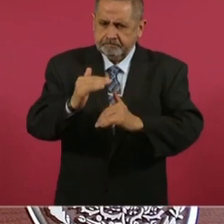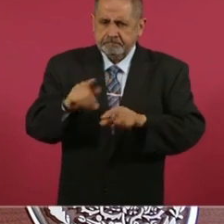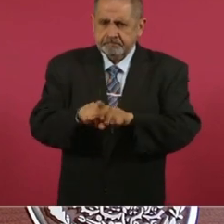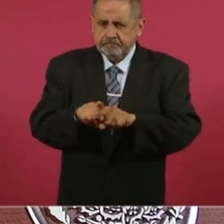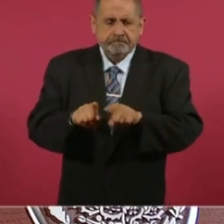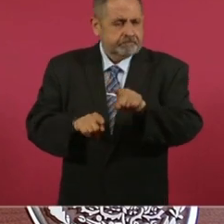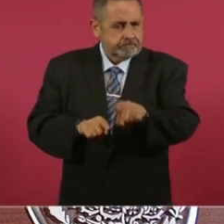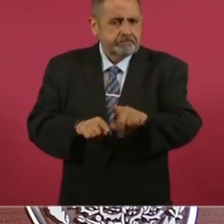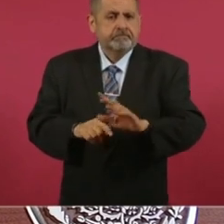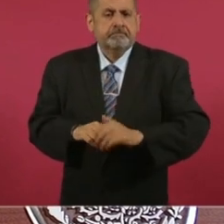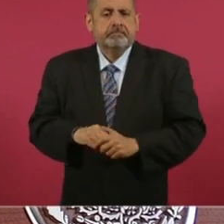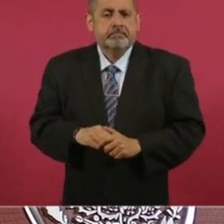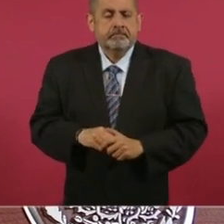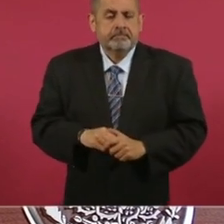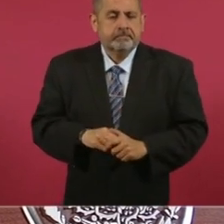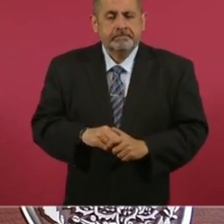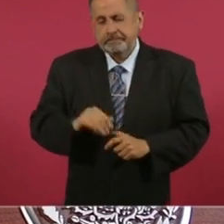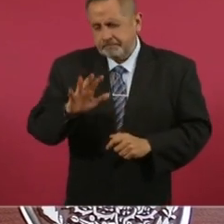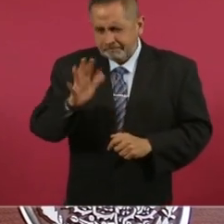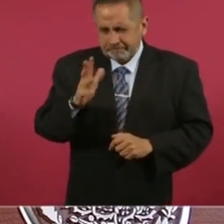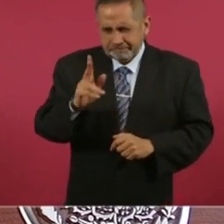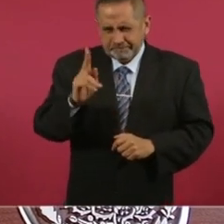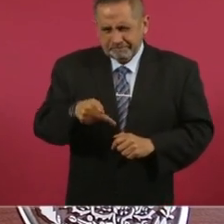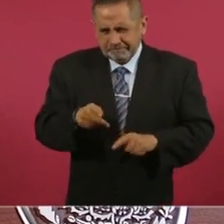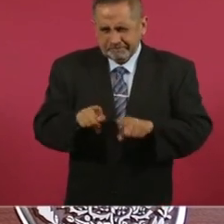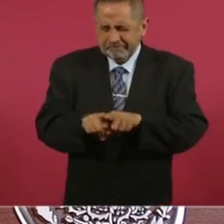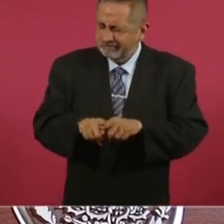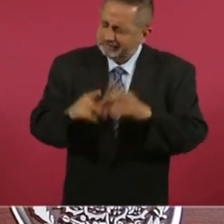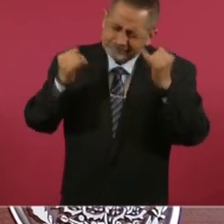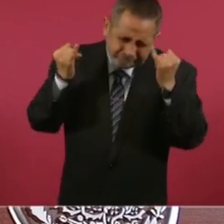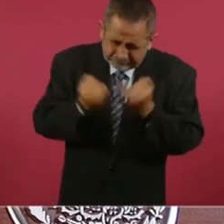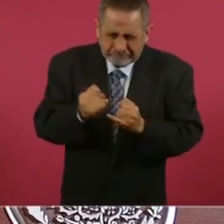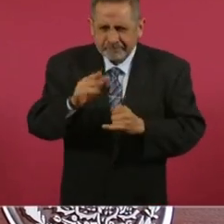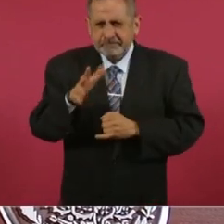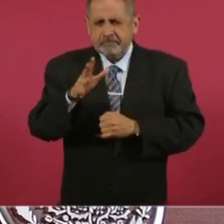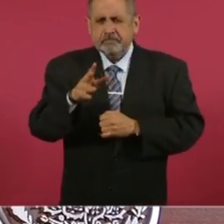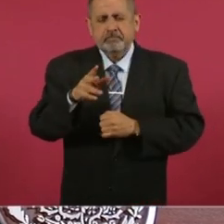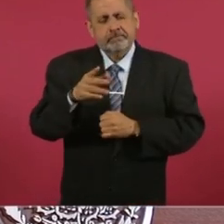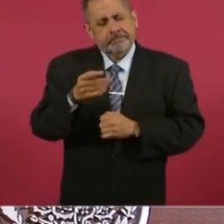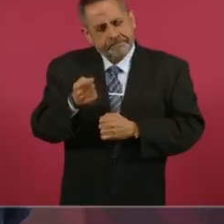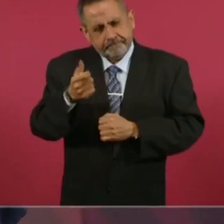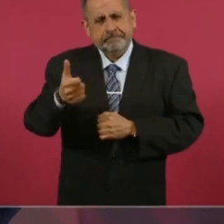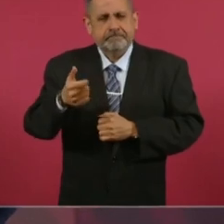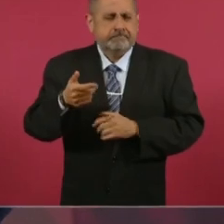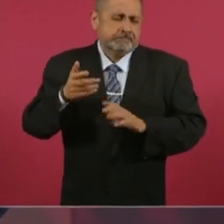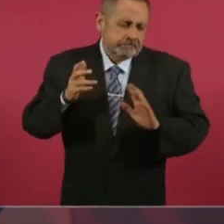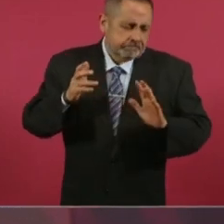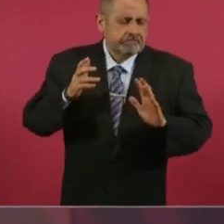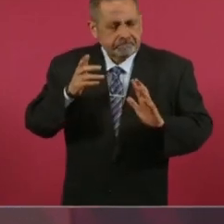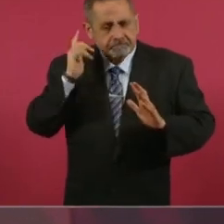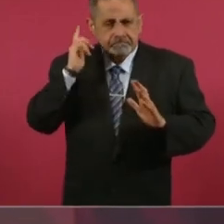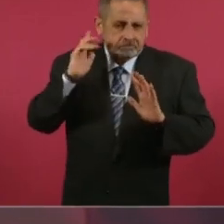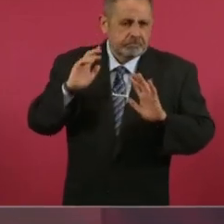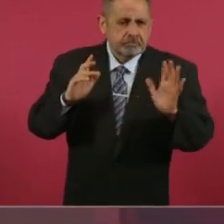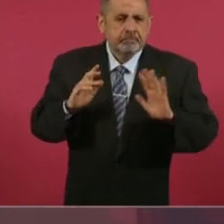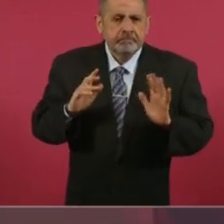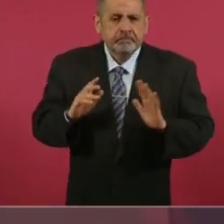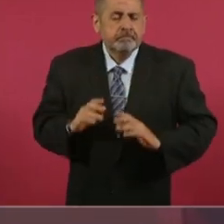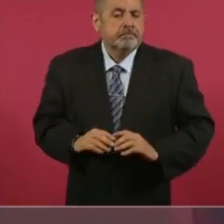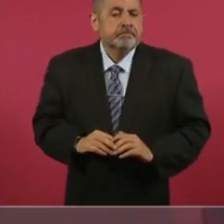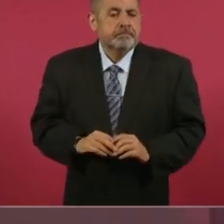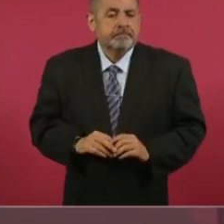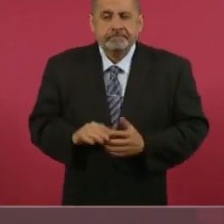algo parecido, no igual de intenso y además ojalá y no